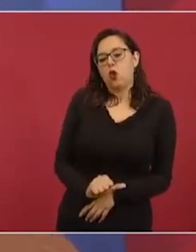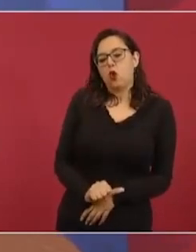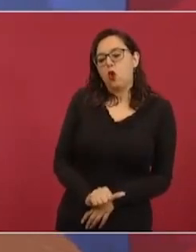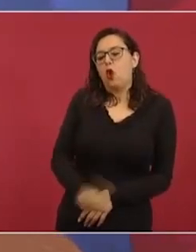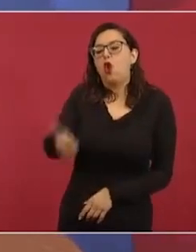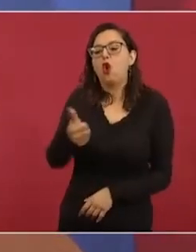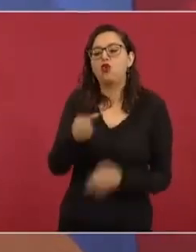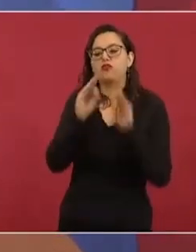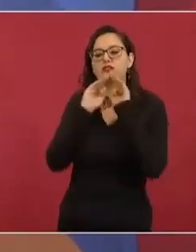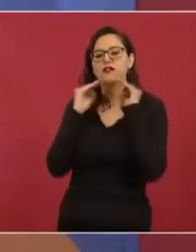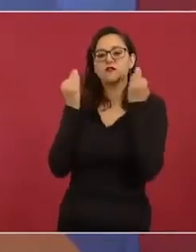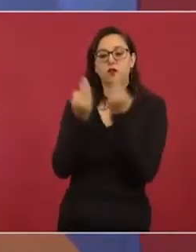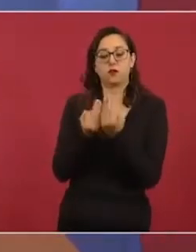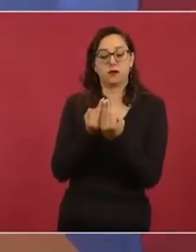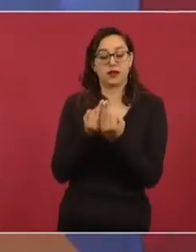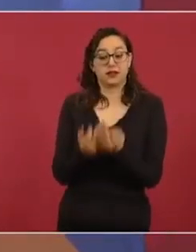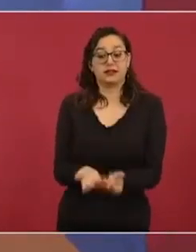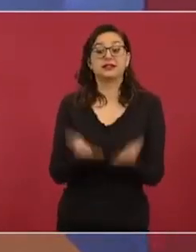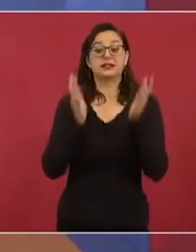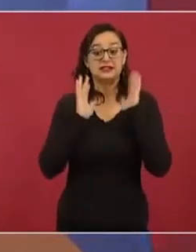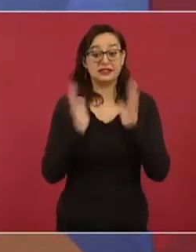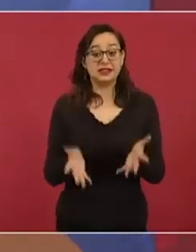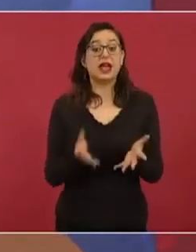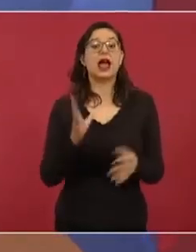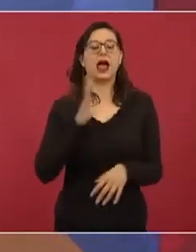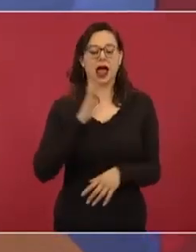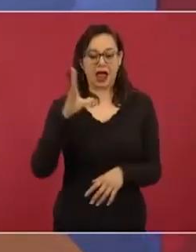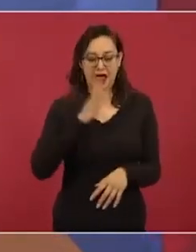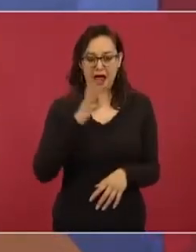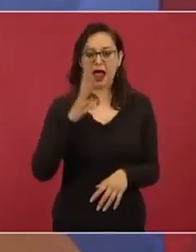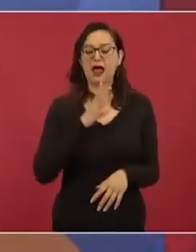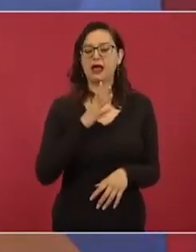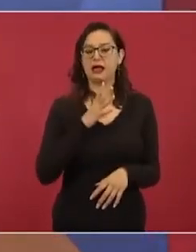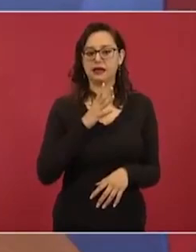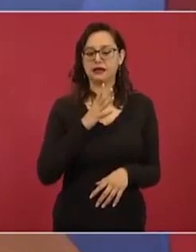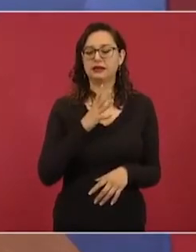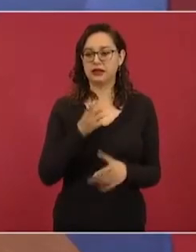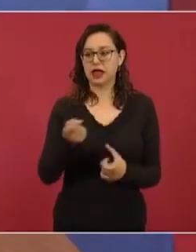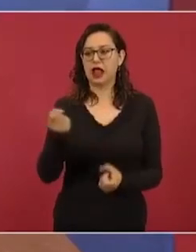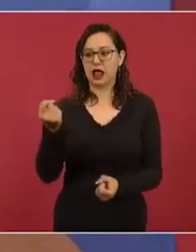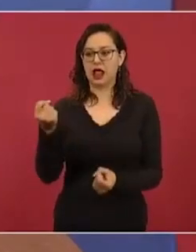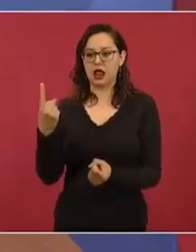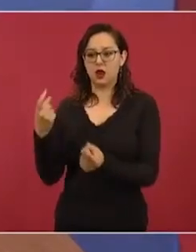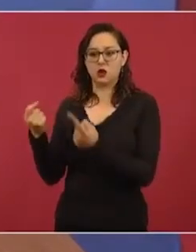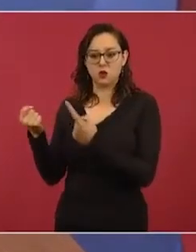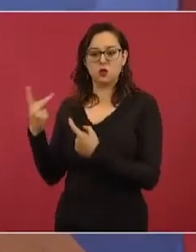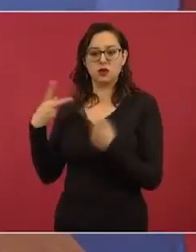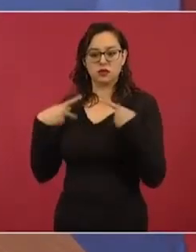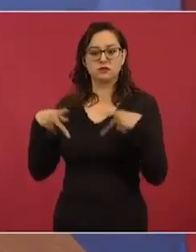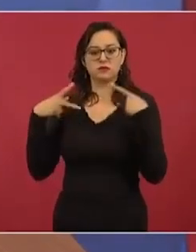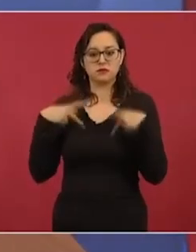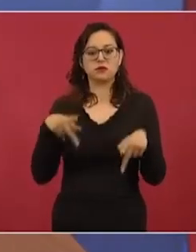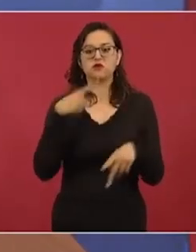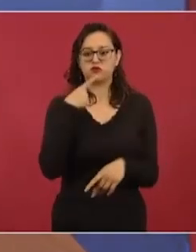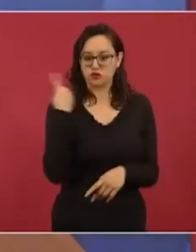porque hay denuncias. ¿Tienen demandado al gobierno de México?